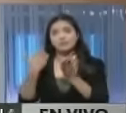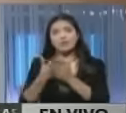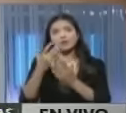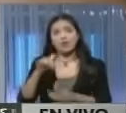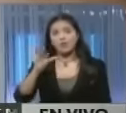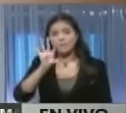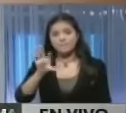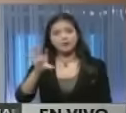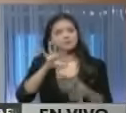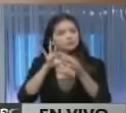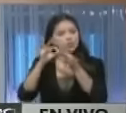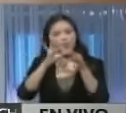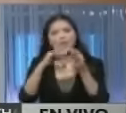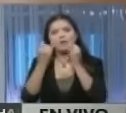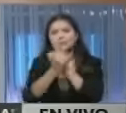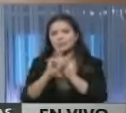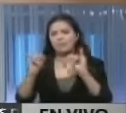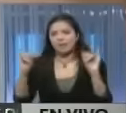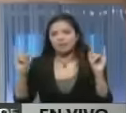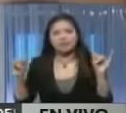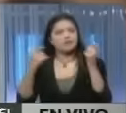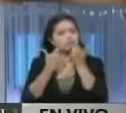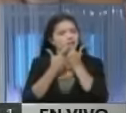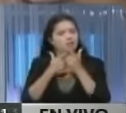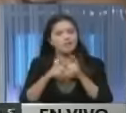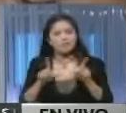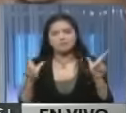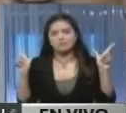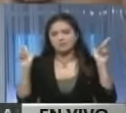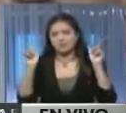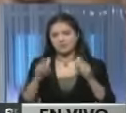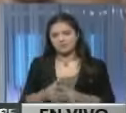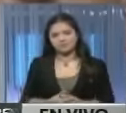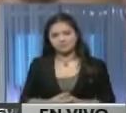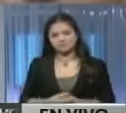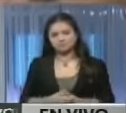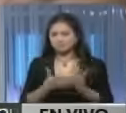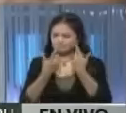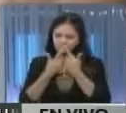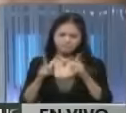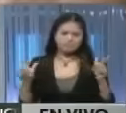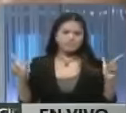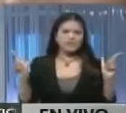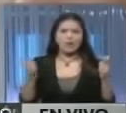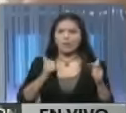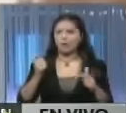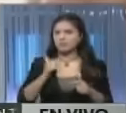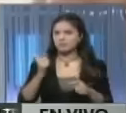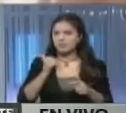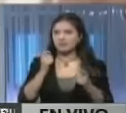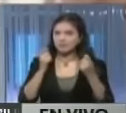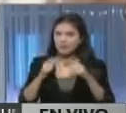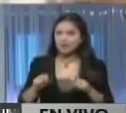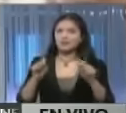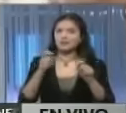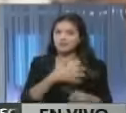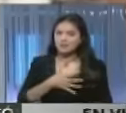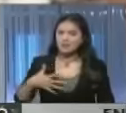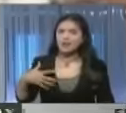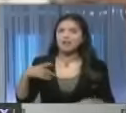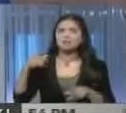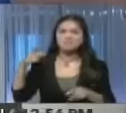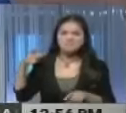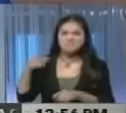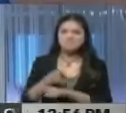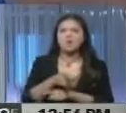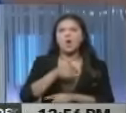país soberano, independiente, libre de todo injerencismo, libre de toda pretensión que busca dar instrucciones